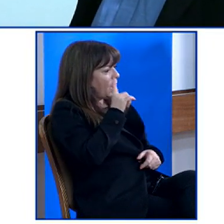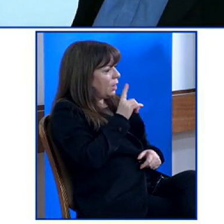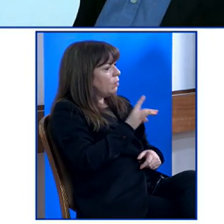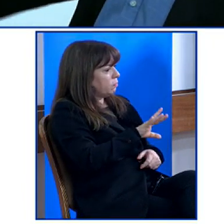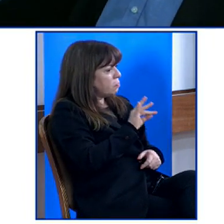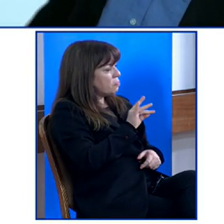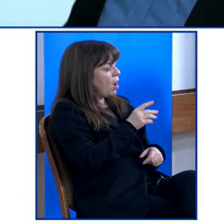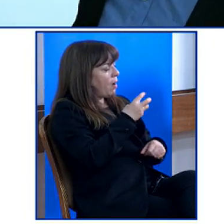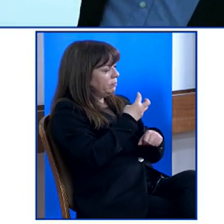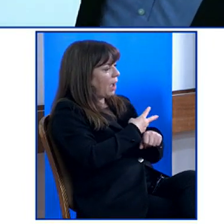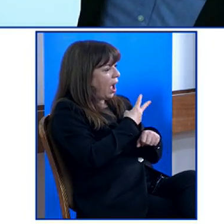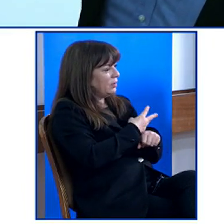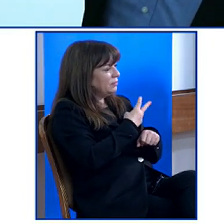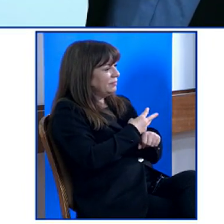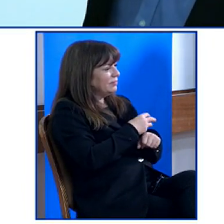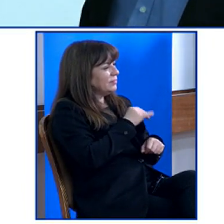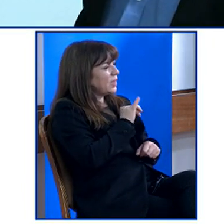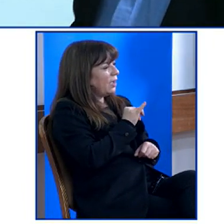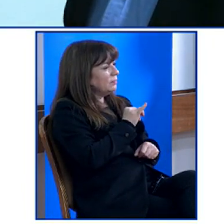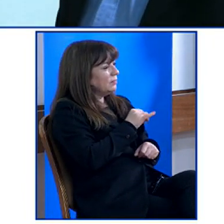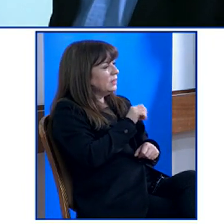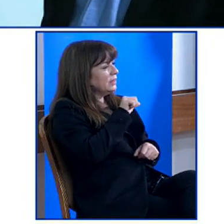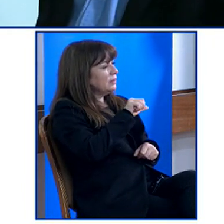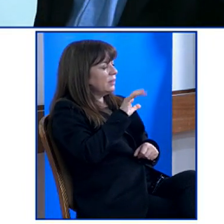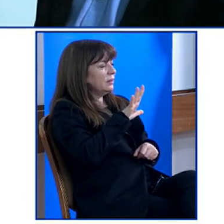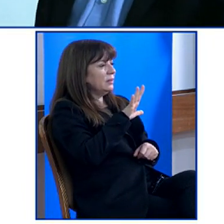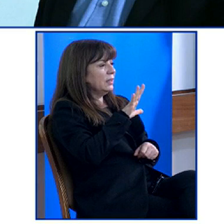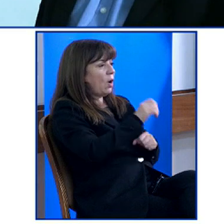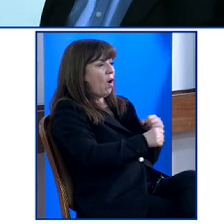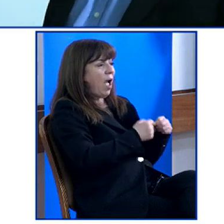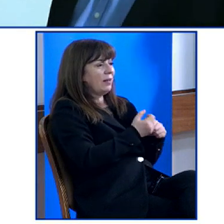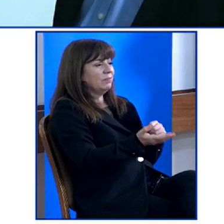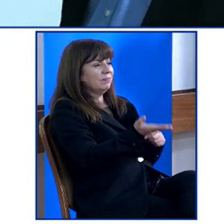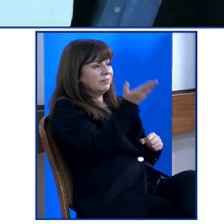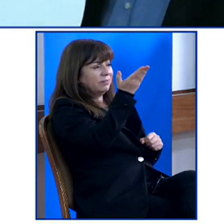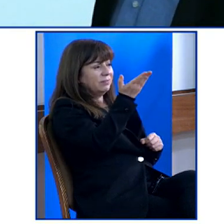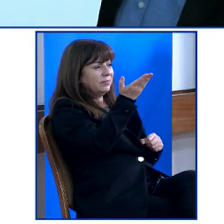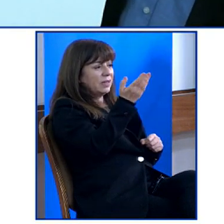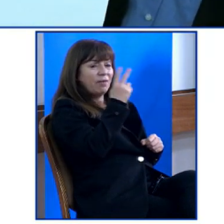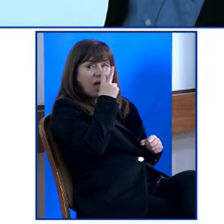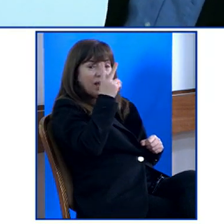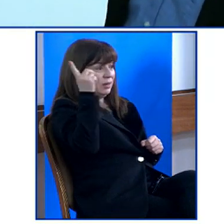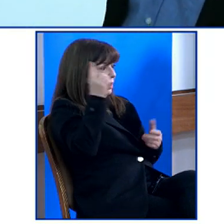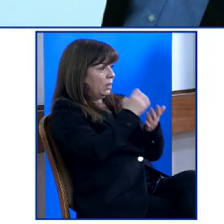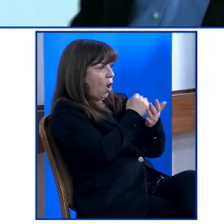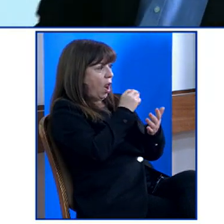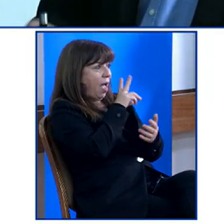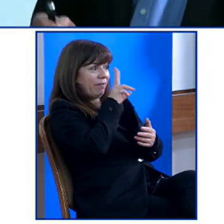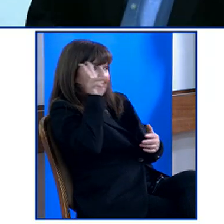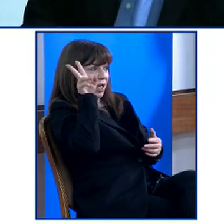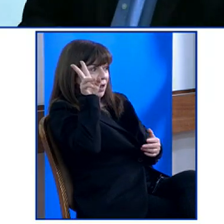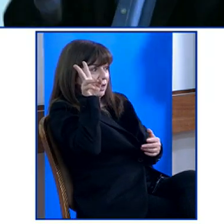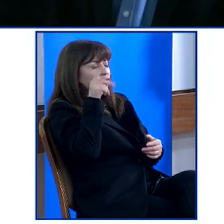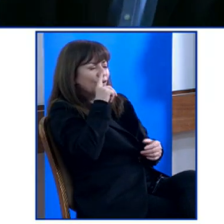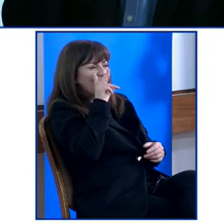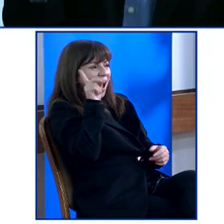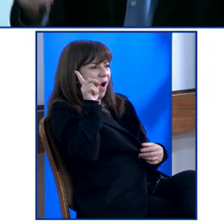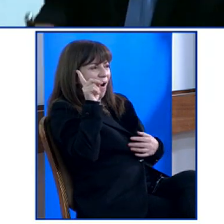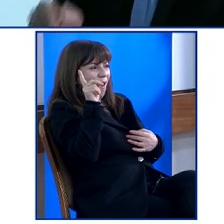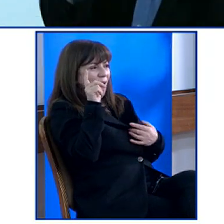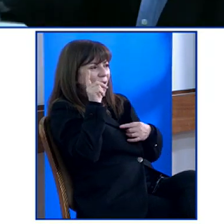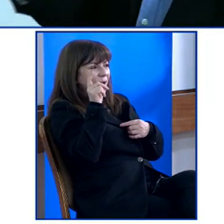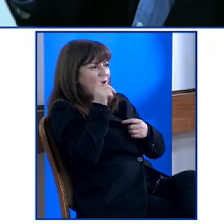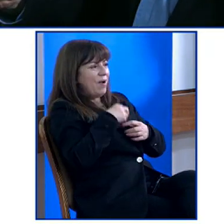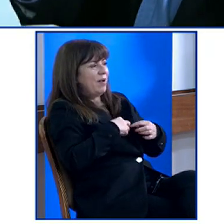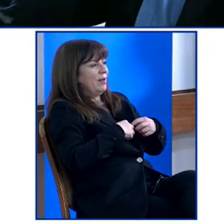eso, los mayores de 65 años, alcanzan a verlo, ¿no? Aquí yo lo veo, me parece